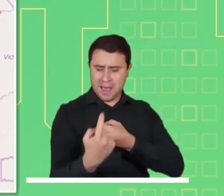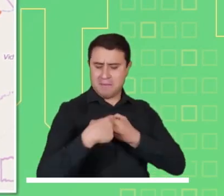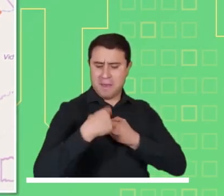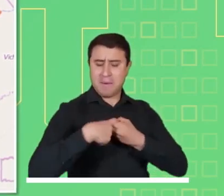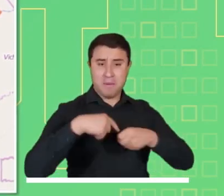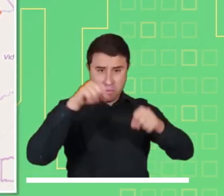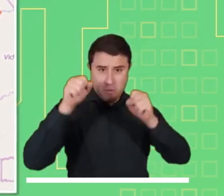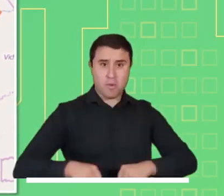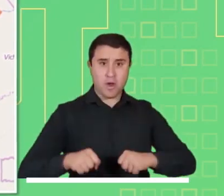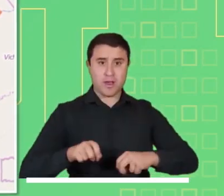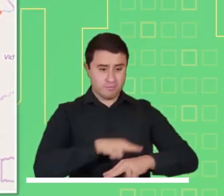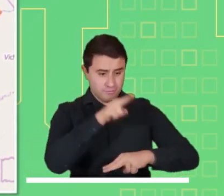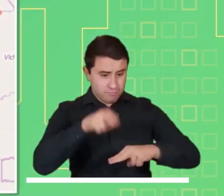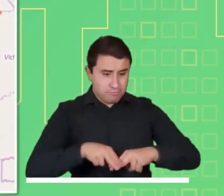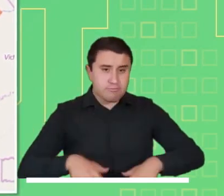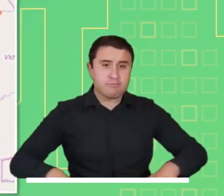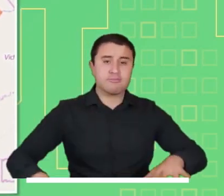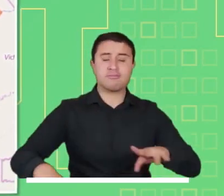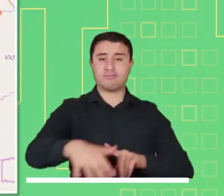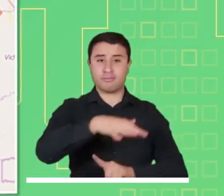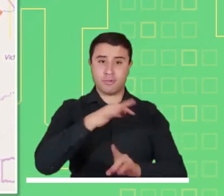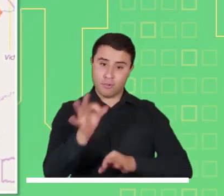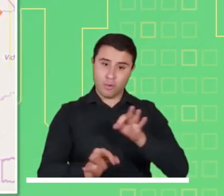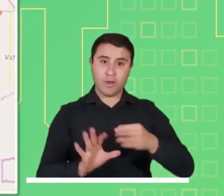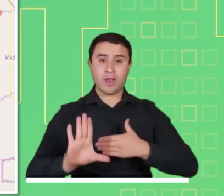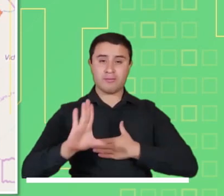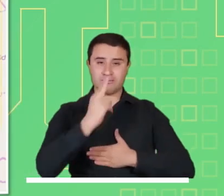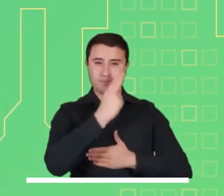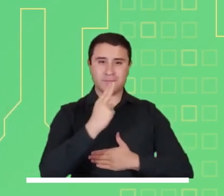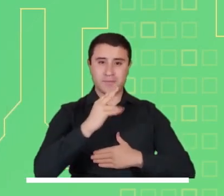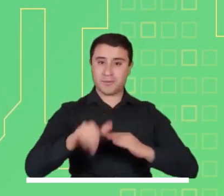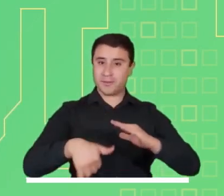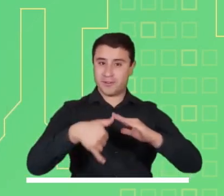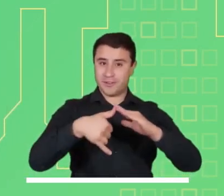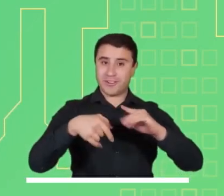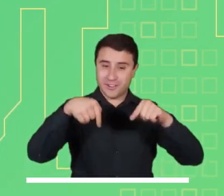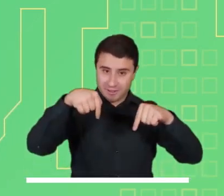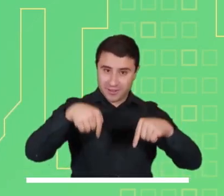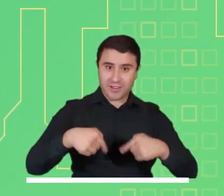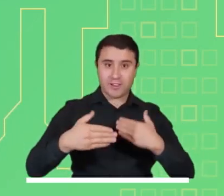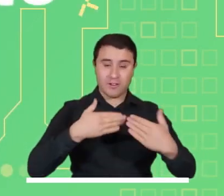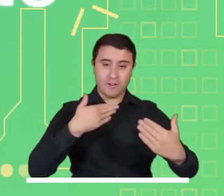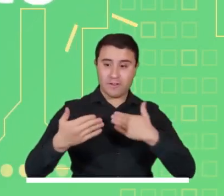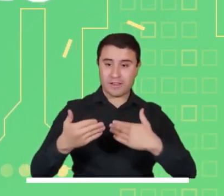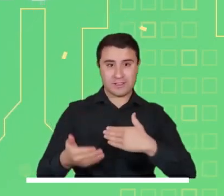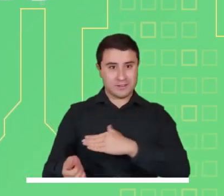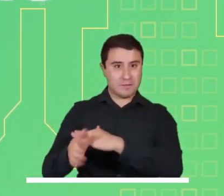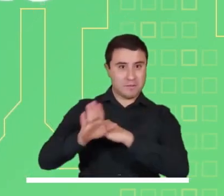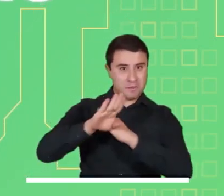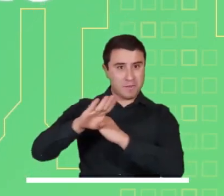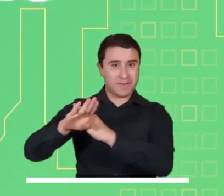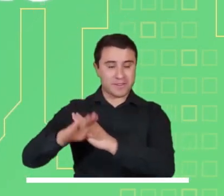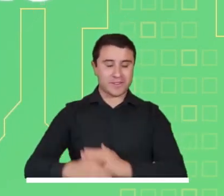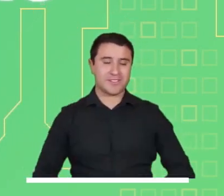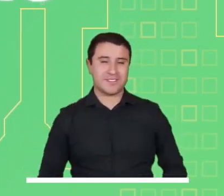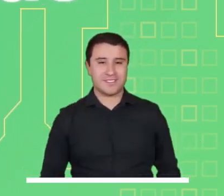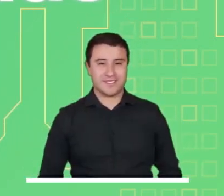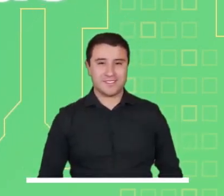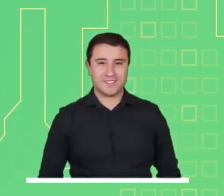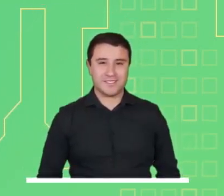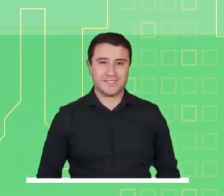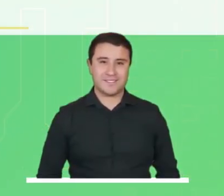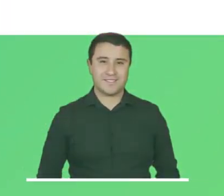Santander, Cundinamarca, Meta, Chocó, Caldas, Boyacá y Antioquia. Los esperamos en nuestras redes